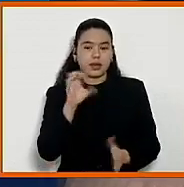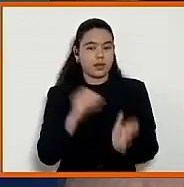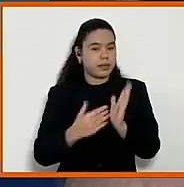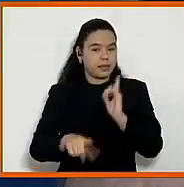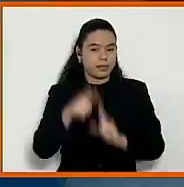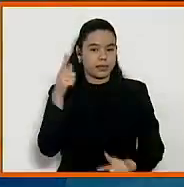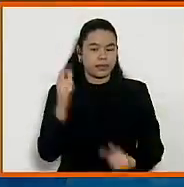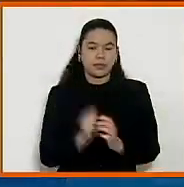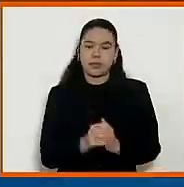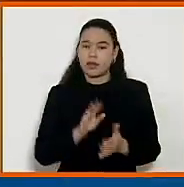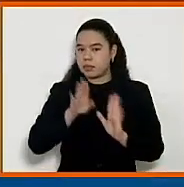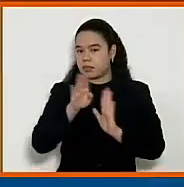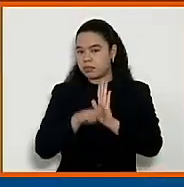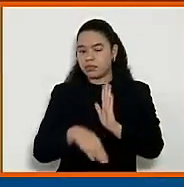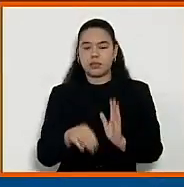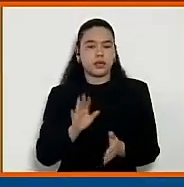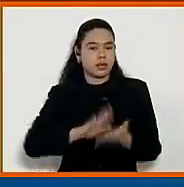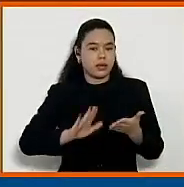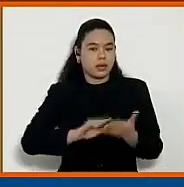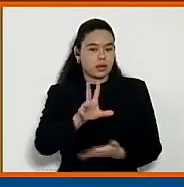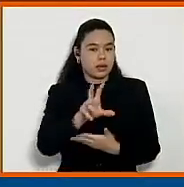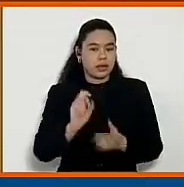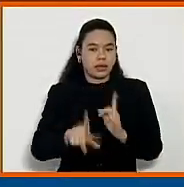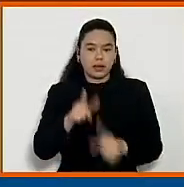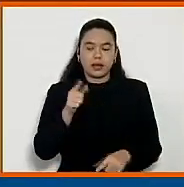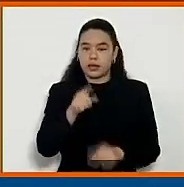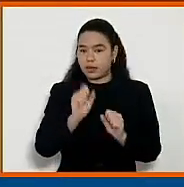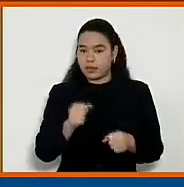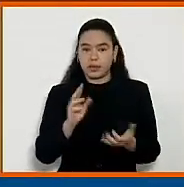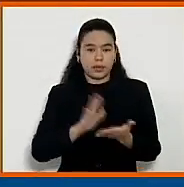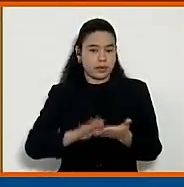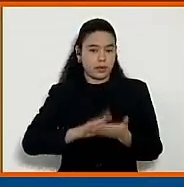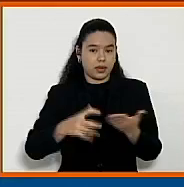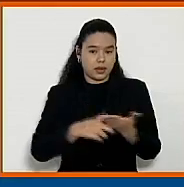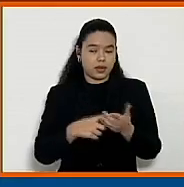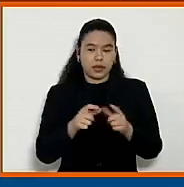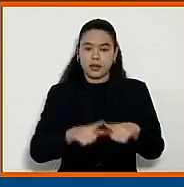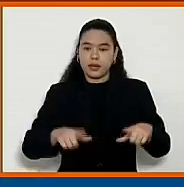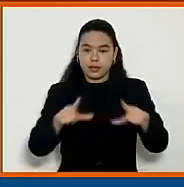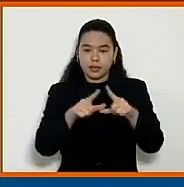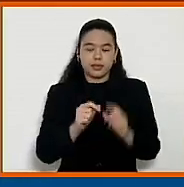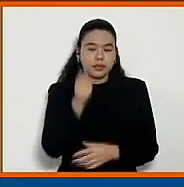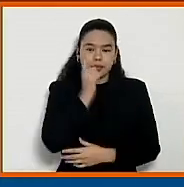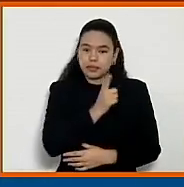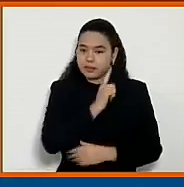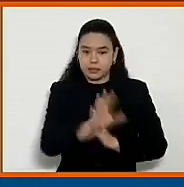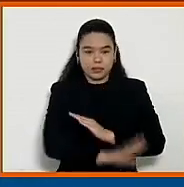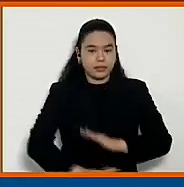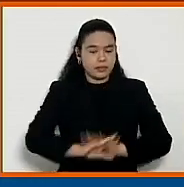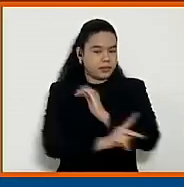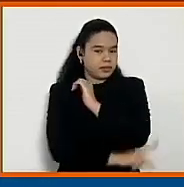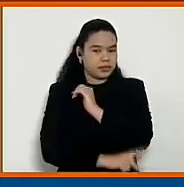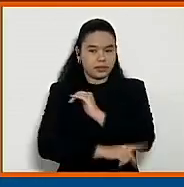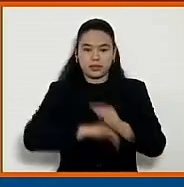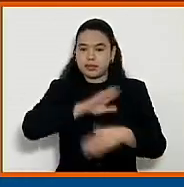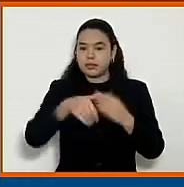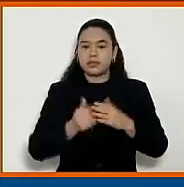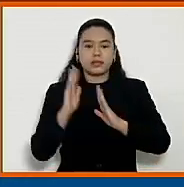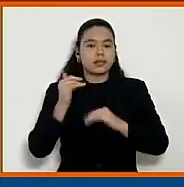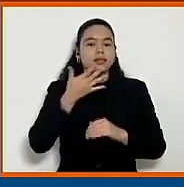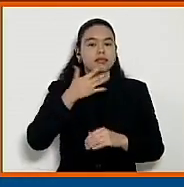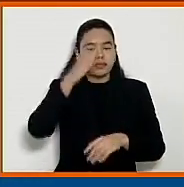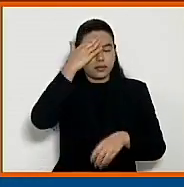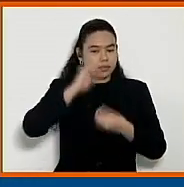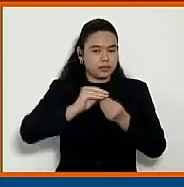lempiras por un costo de 30 lempiras. Puedes adquirir tus boletos en otros centros y kioscos a nivel nacional. Te deseo mucha suerte porque tu primer